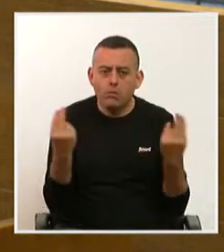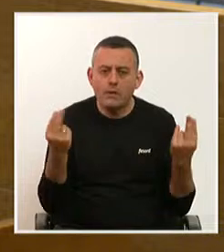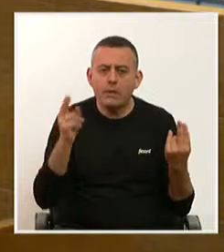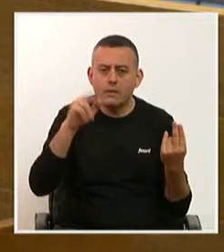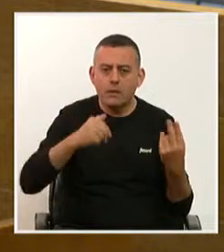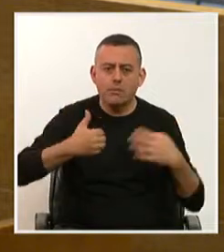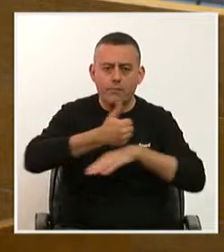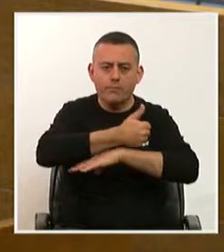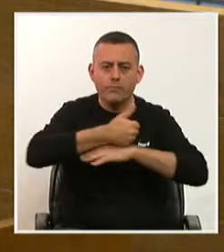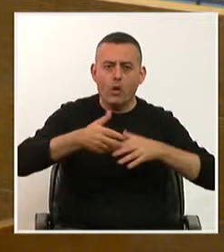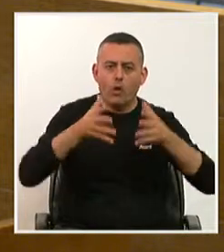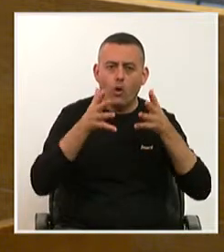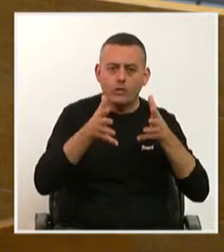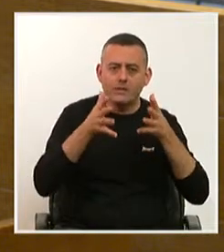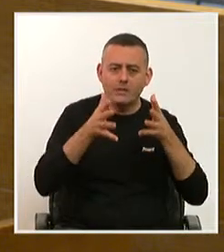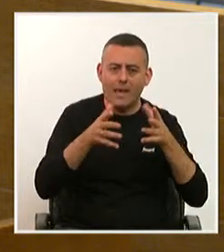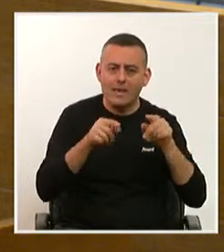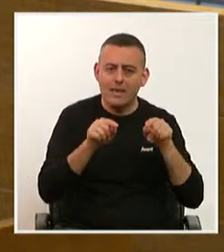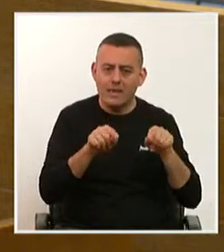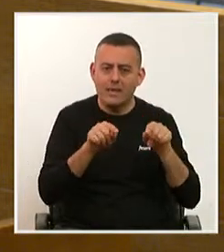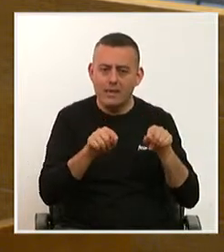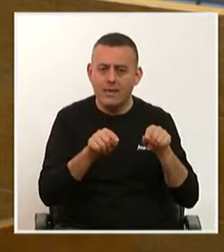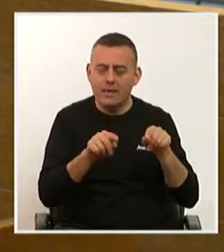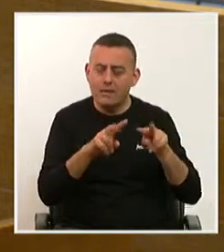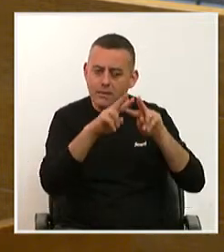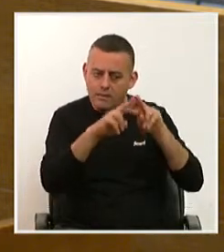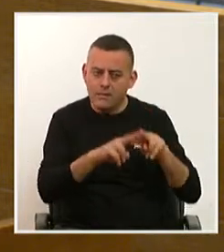cons pero de